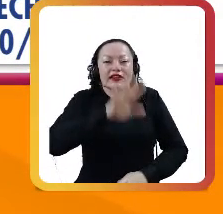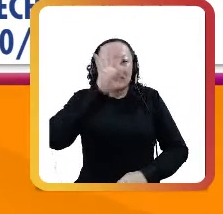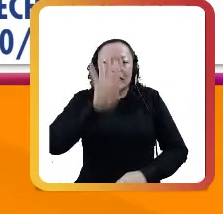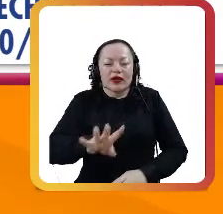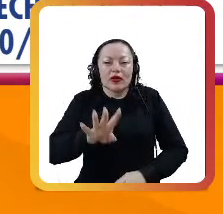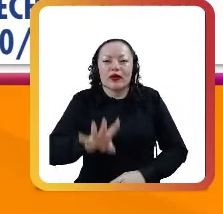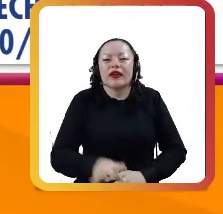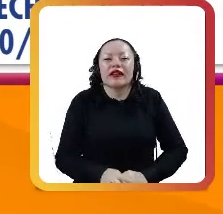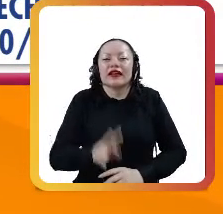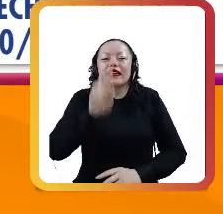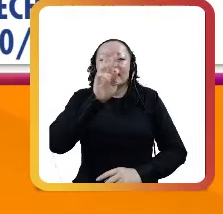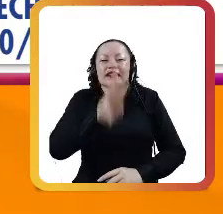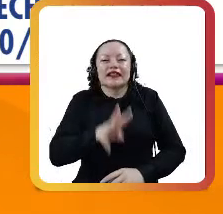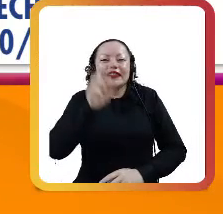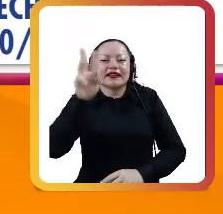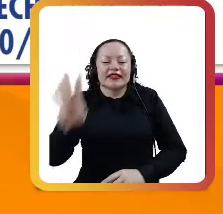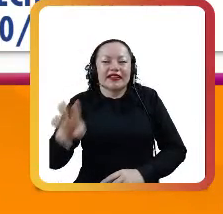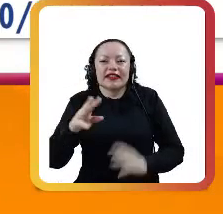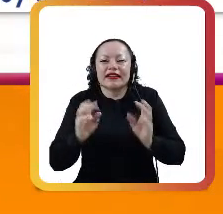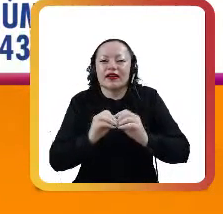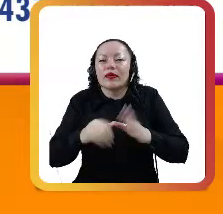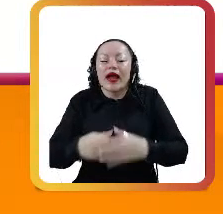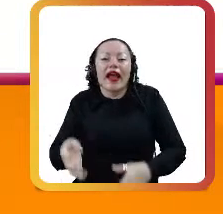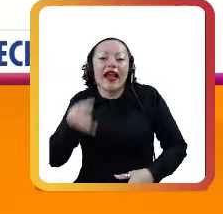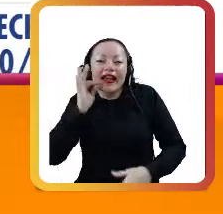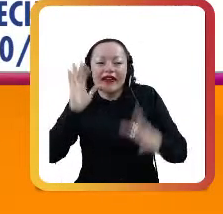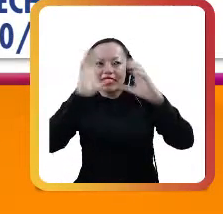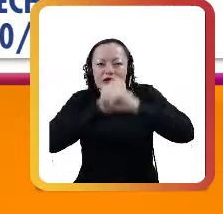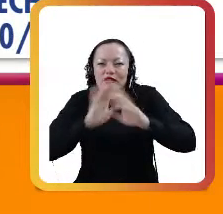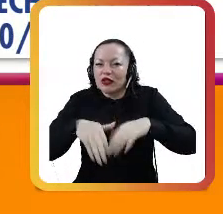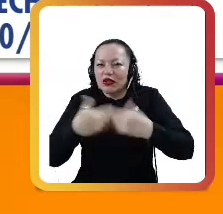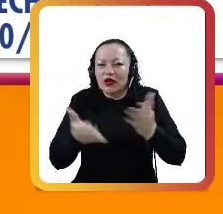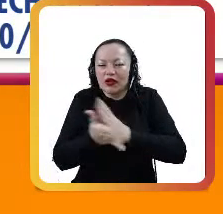54-33, 5-4-3-3. Cafeterito Noche,